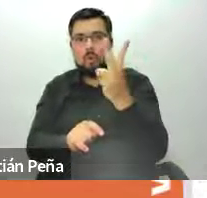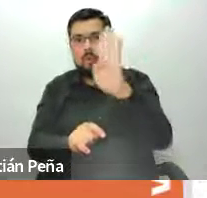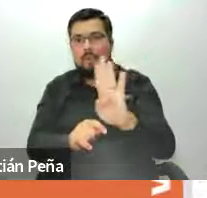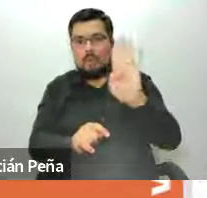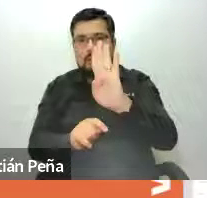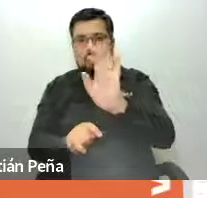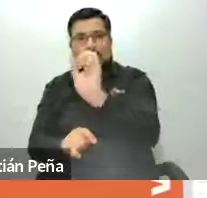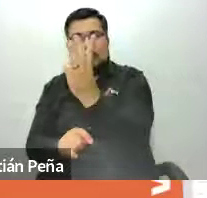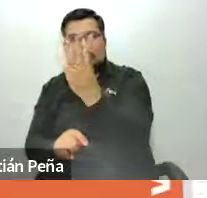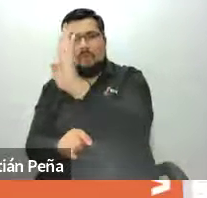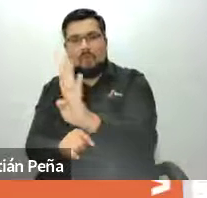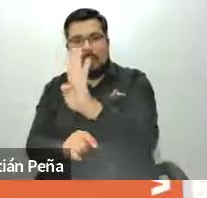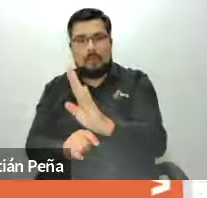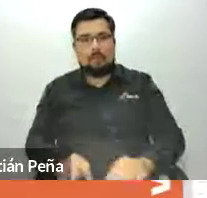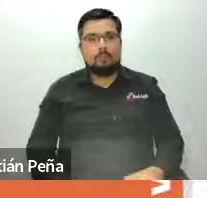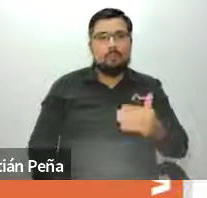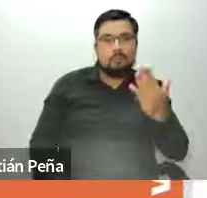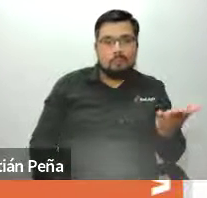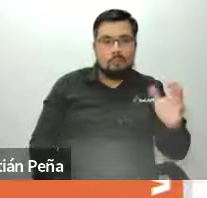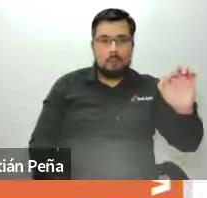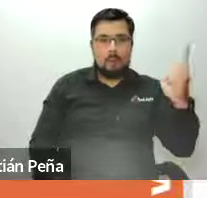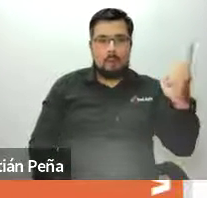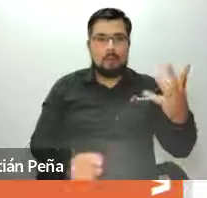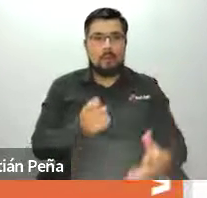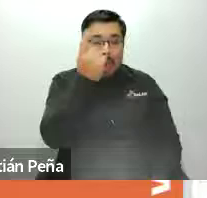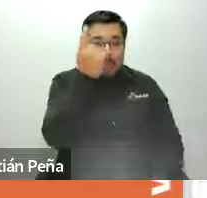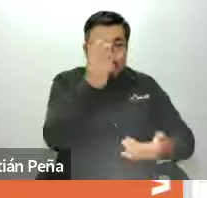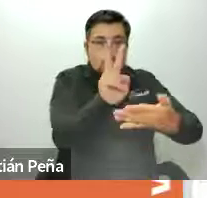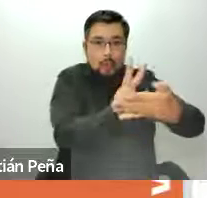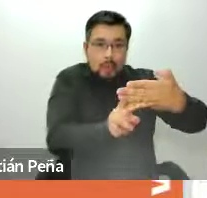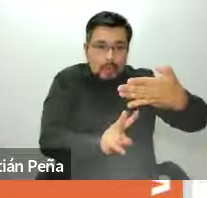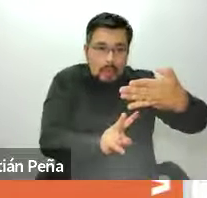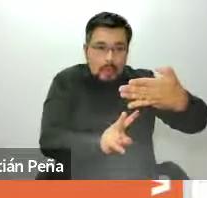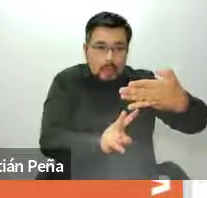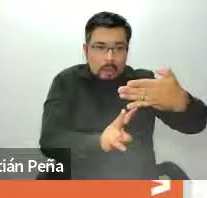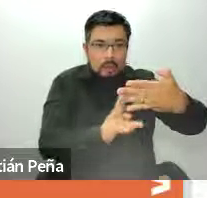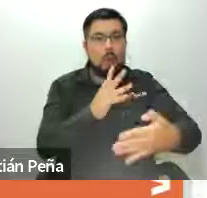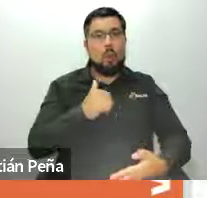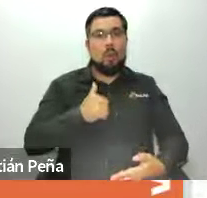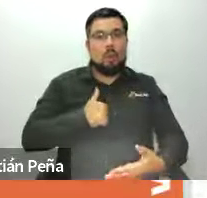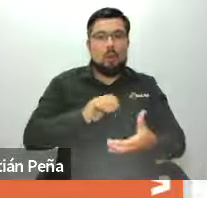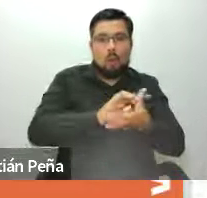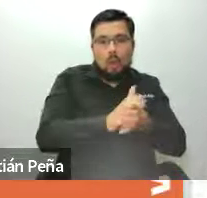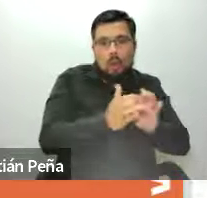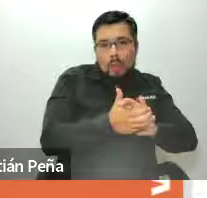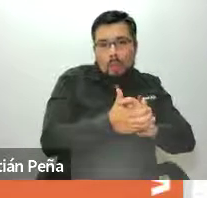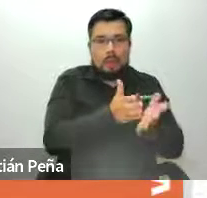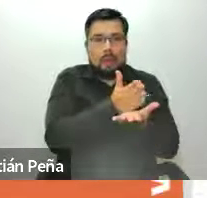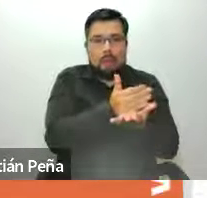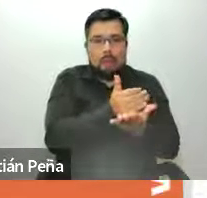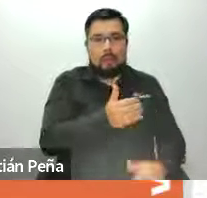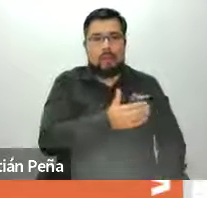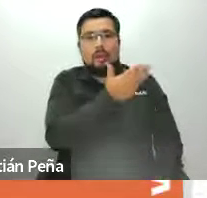ver con la comprensión de texto aplicando estrategias. Y si ustedes se fijan, ¿no es cierto?, el objetivo primero básico, ¿no es cierto?, es similar, se